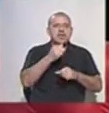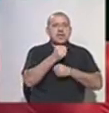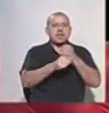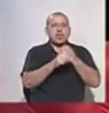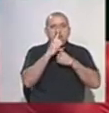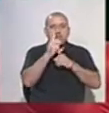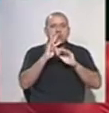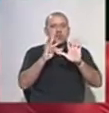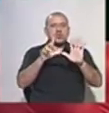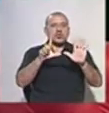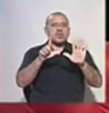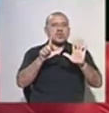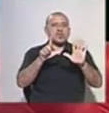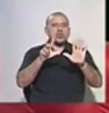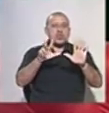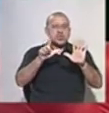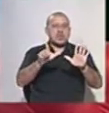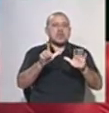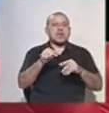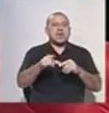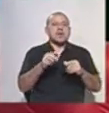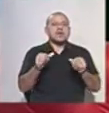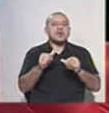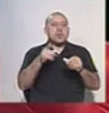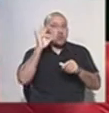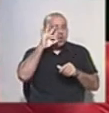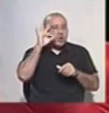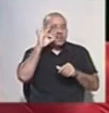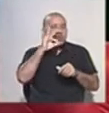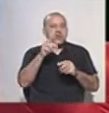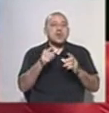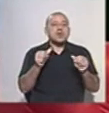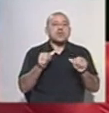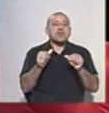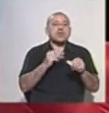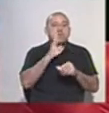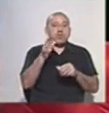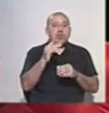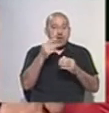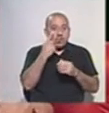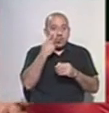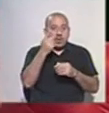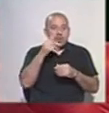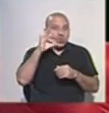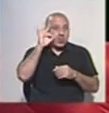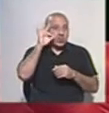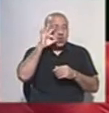un carnaval, que es el carnaval de Durazno. Como una especie de previa, tener, ¿no?, una previa de un carnaval, vivir un carnaval. Y fuimos al carnaval